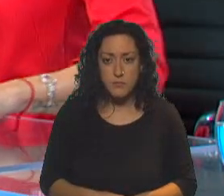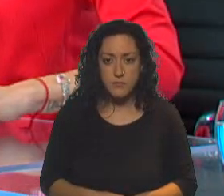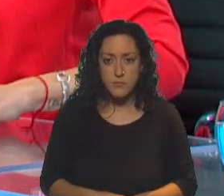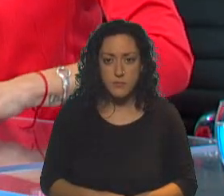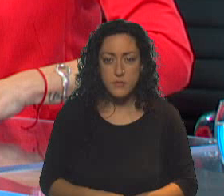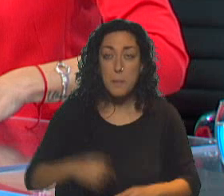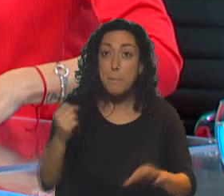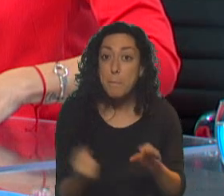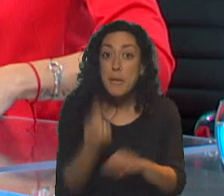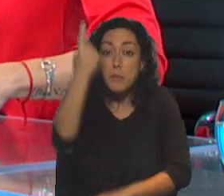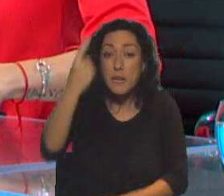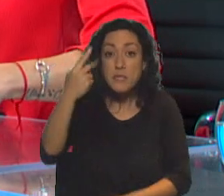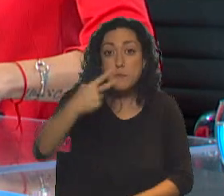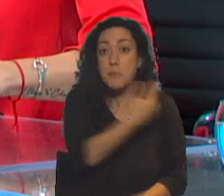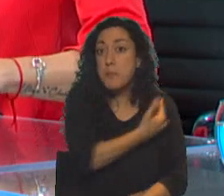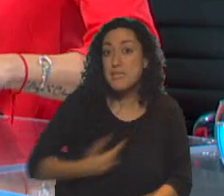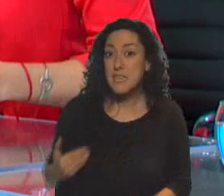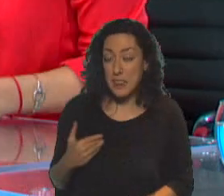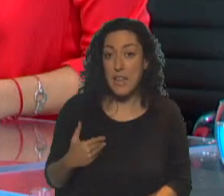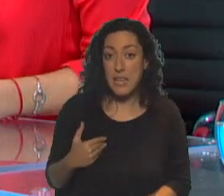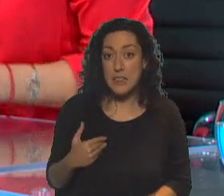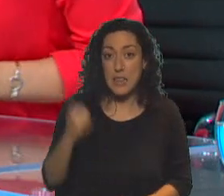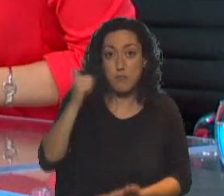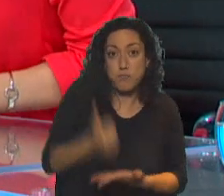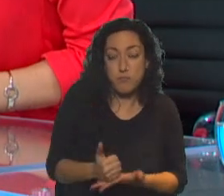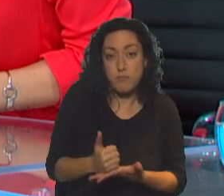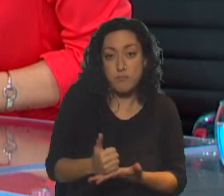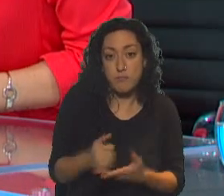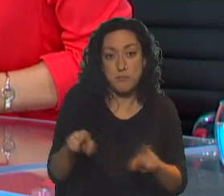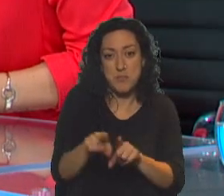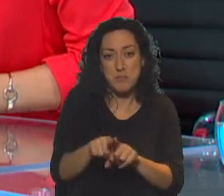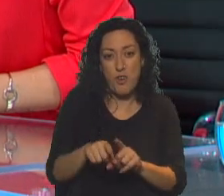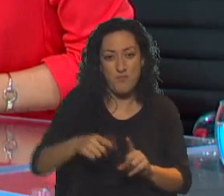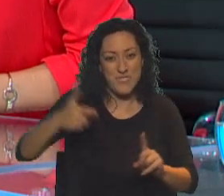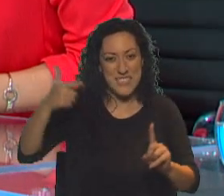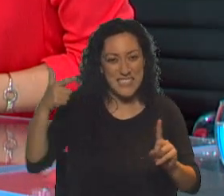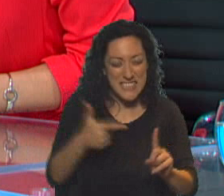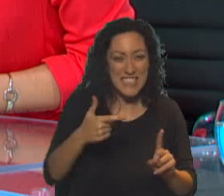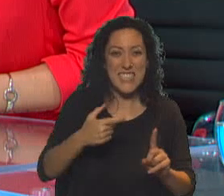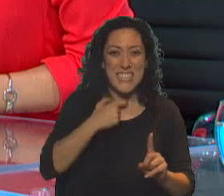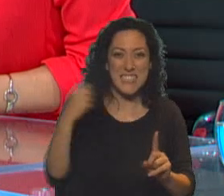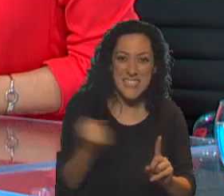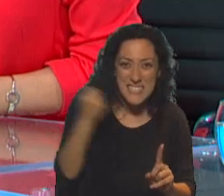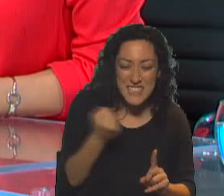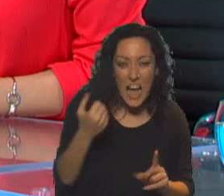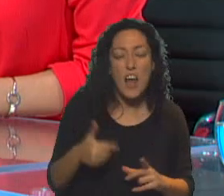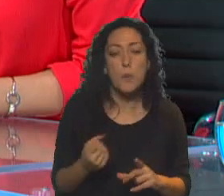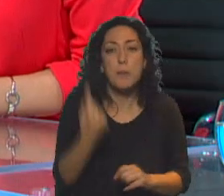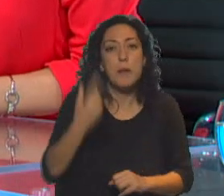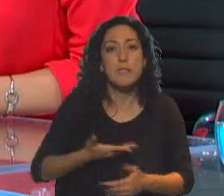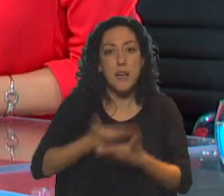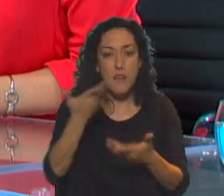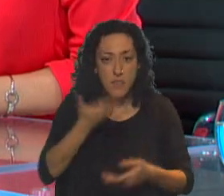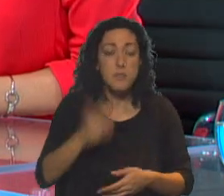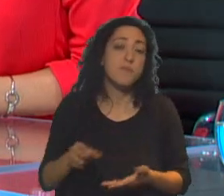la primera aparición de la vicepresidenta después del atentado, sus primeras palabras en público. Así es, en el ámbito Senado, donde es